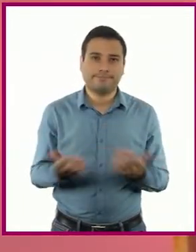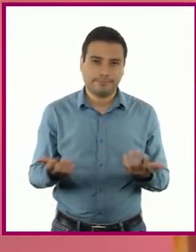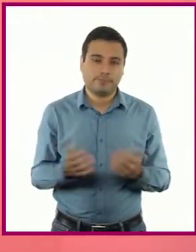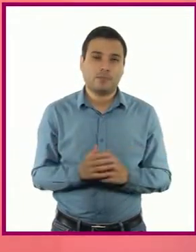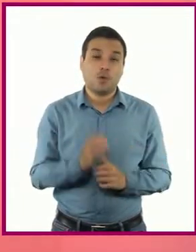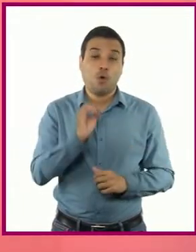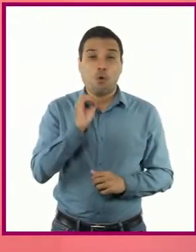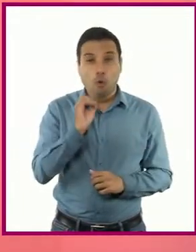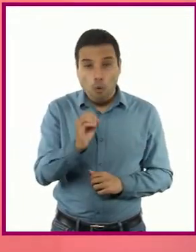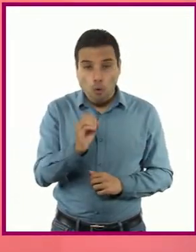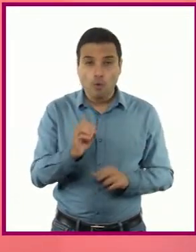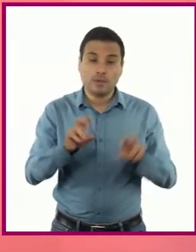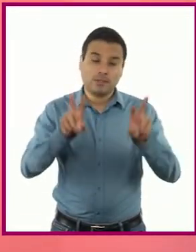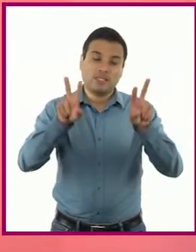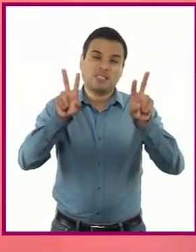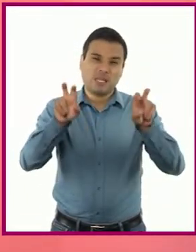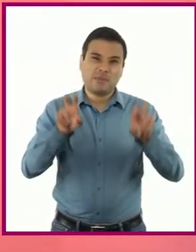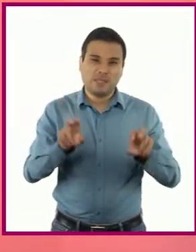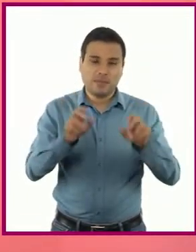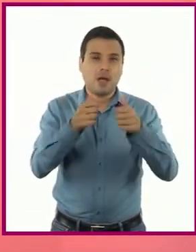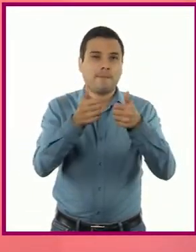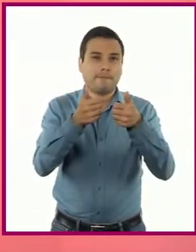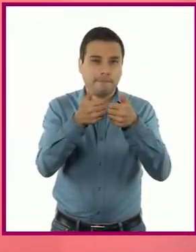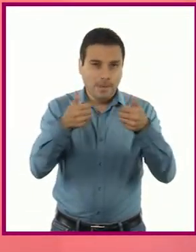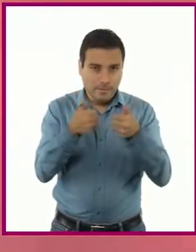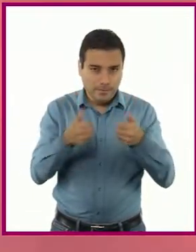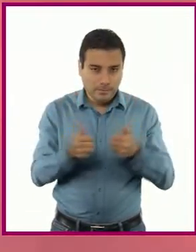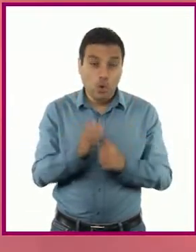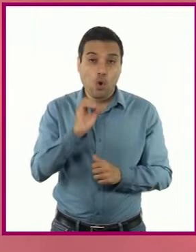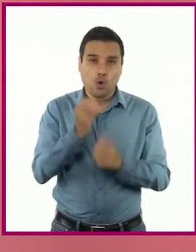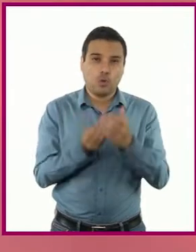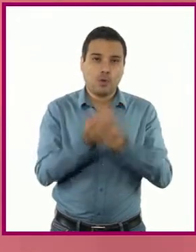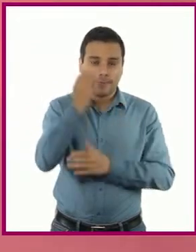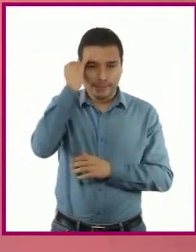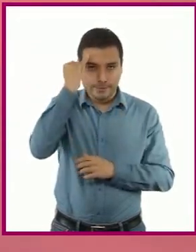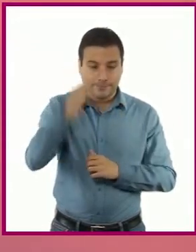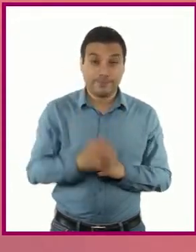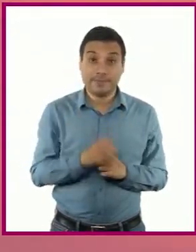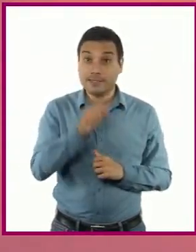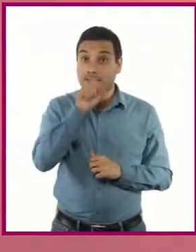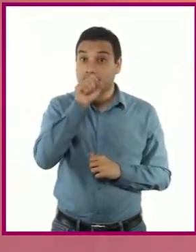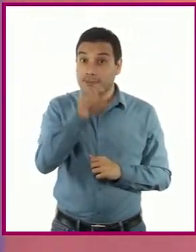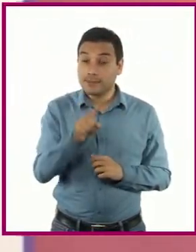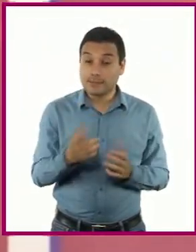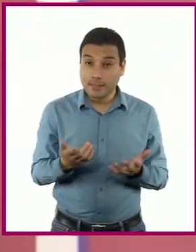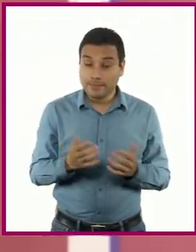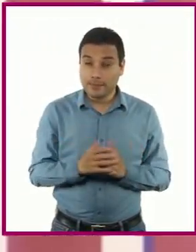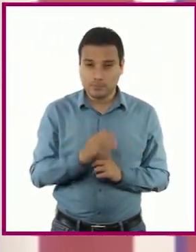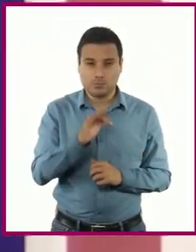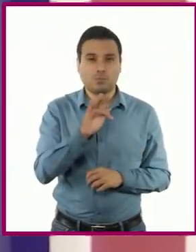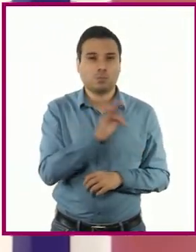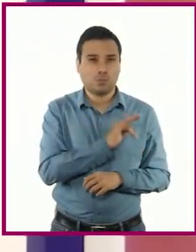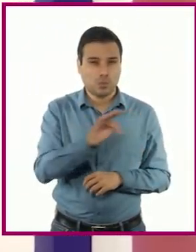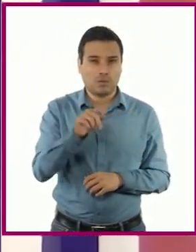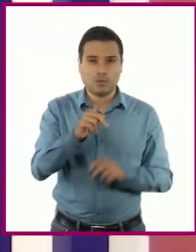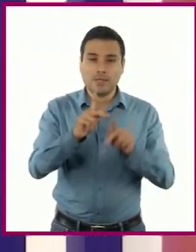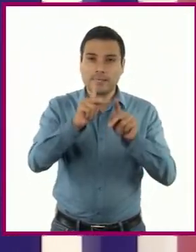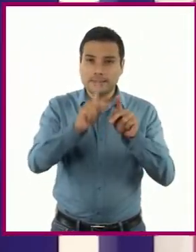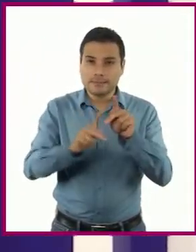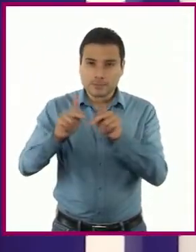del documento o plantear otro tipo de idea. También para distinguir las secciones de su